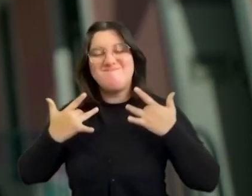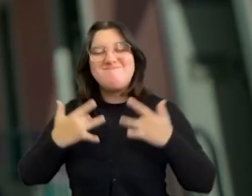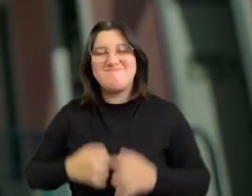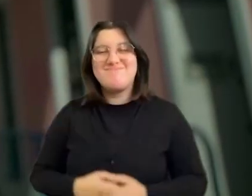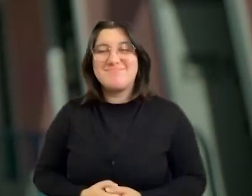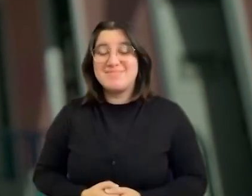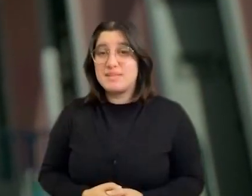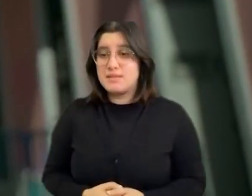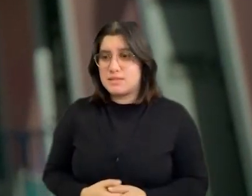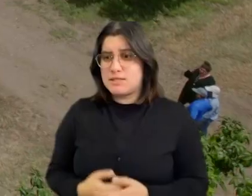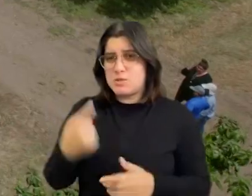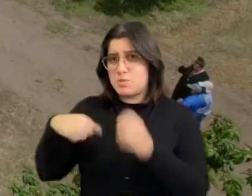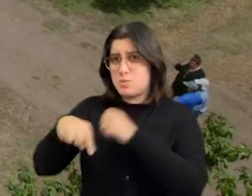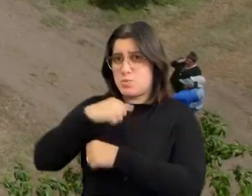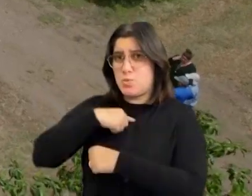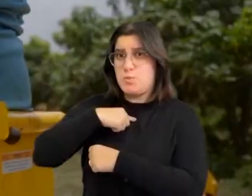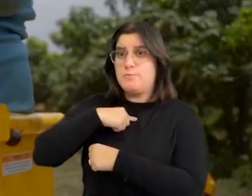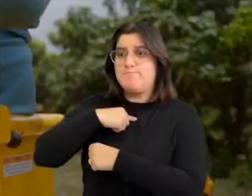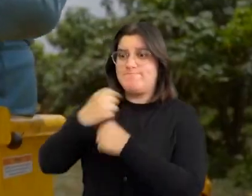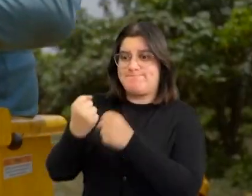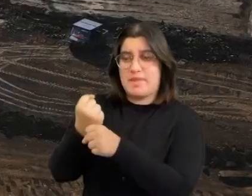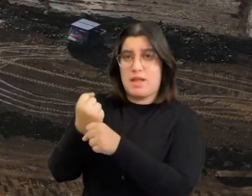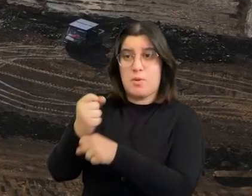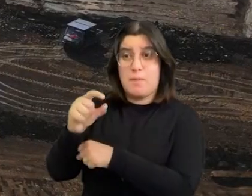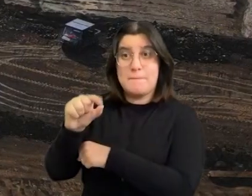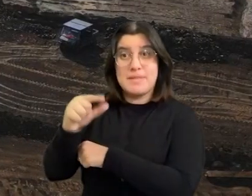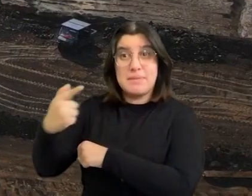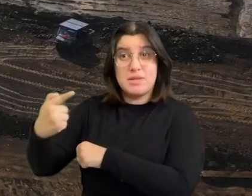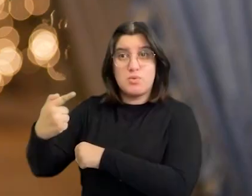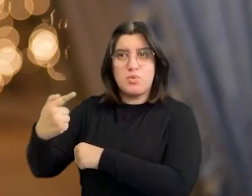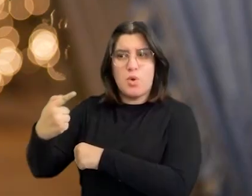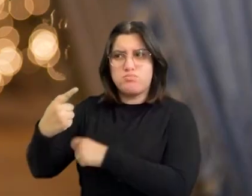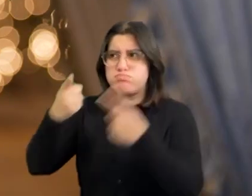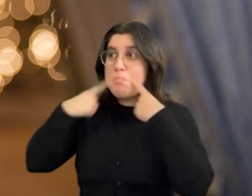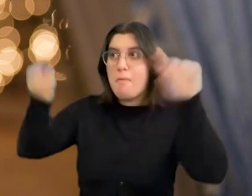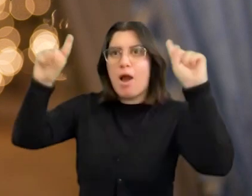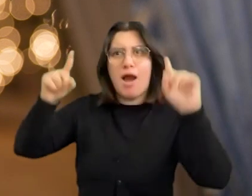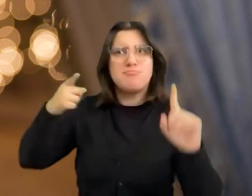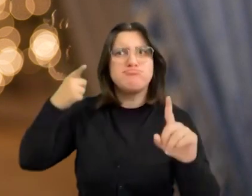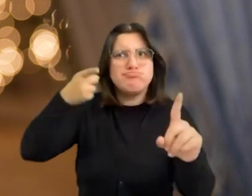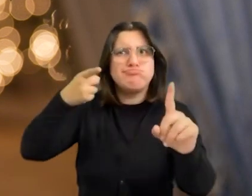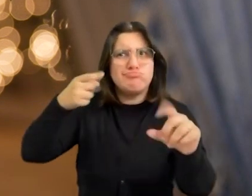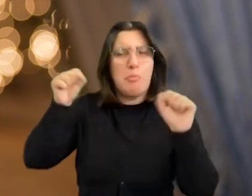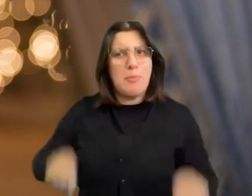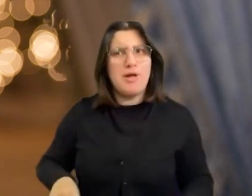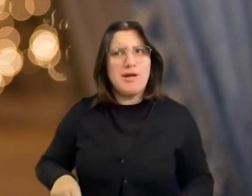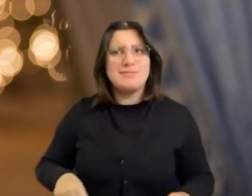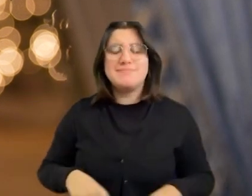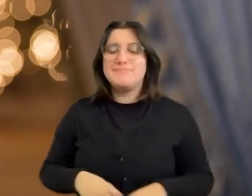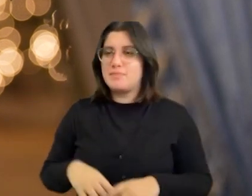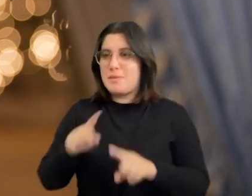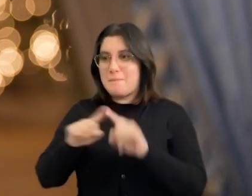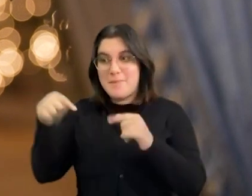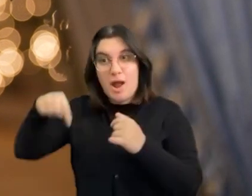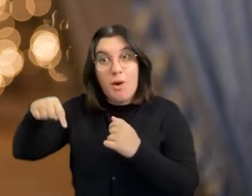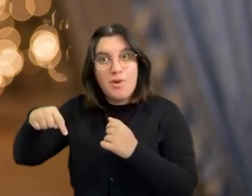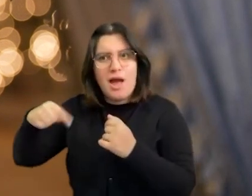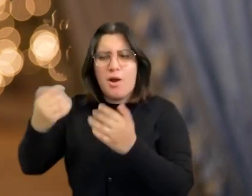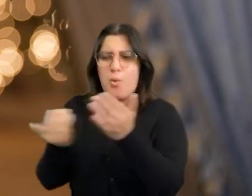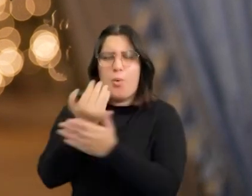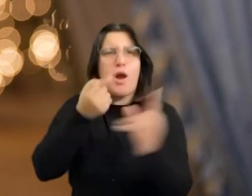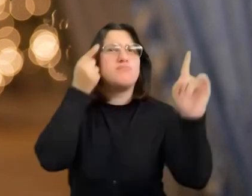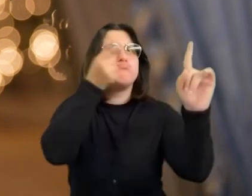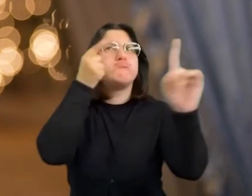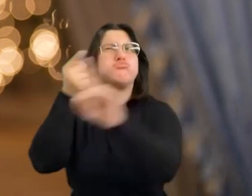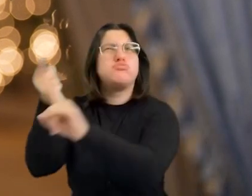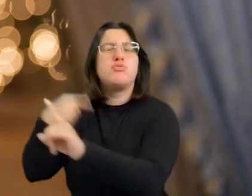En el 2021 tuvimos grandes logros y grandes transformaciones. Y el 2022 trae una nueva oportunidad de lograr las metas a las